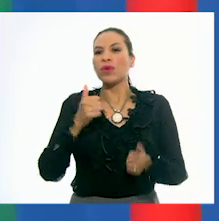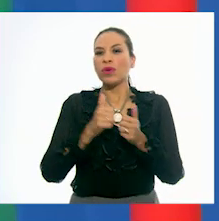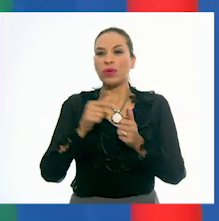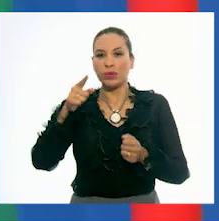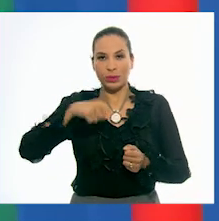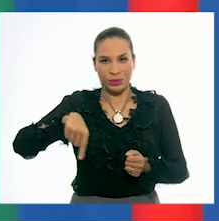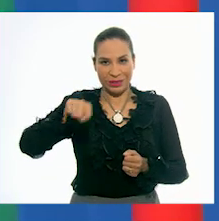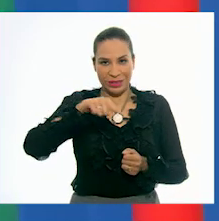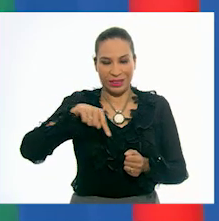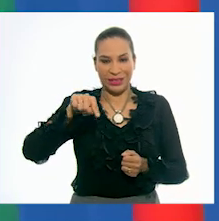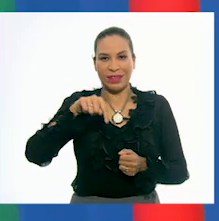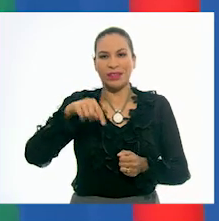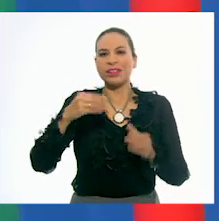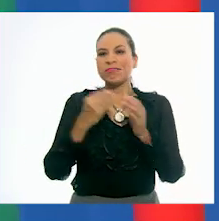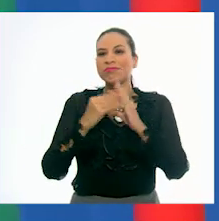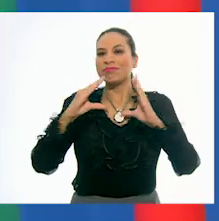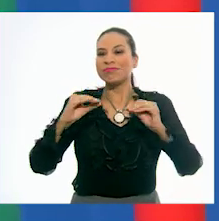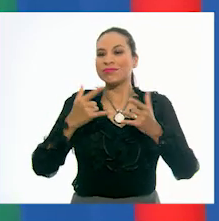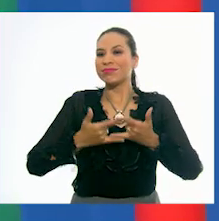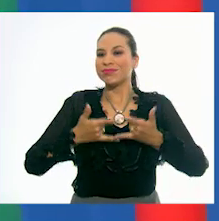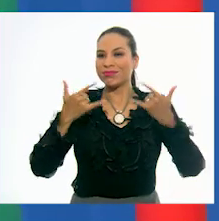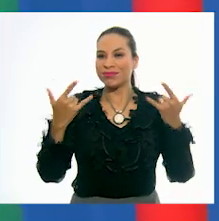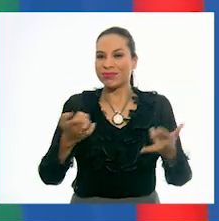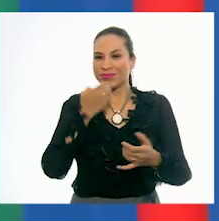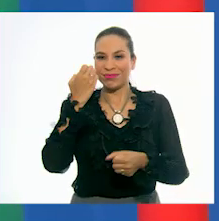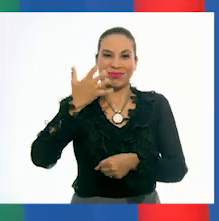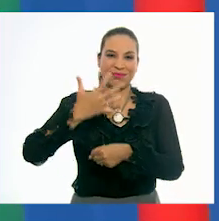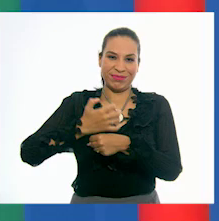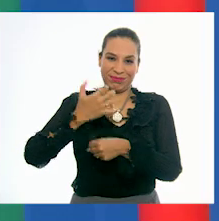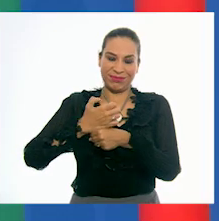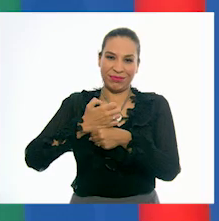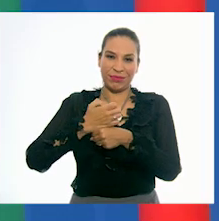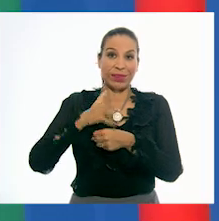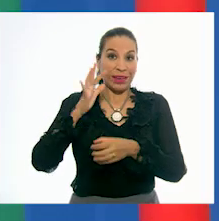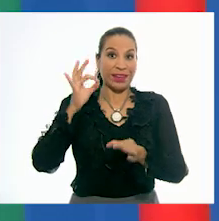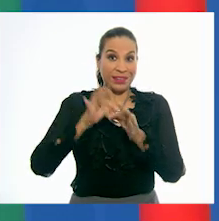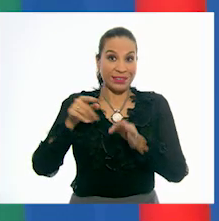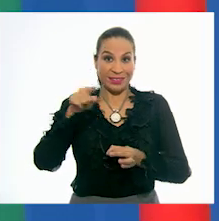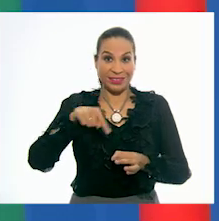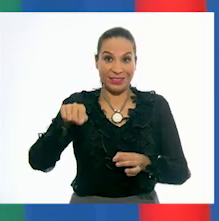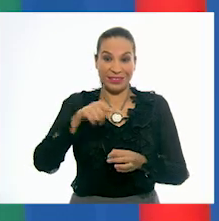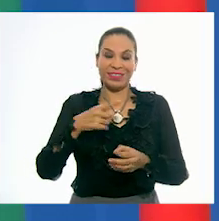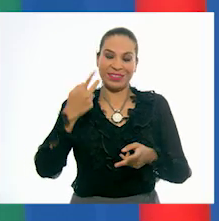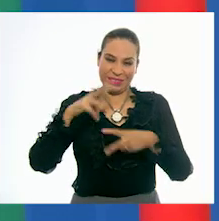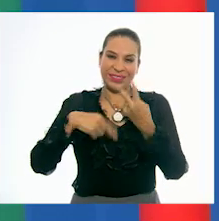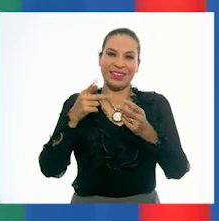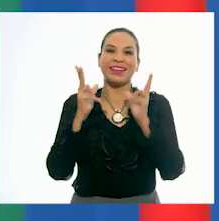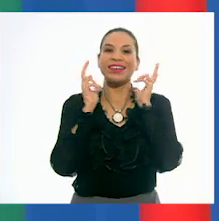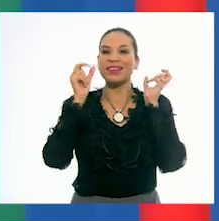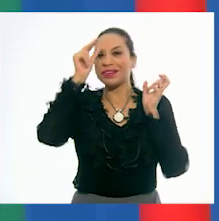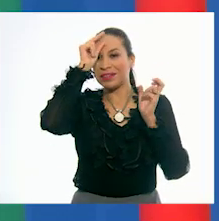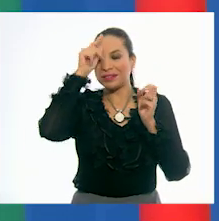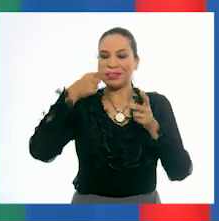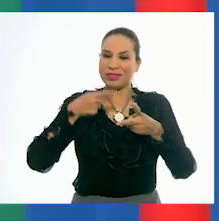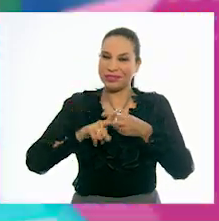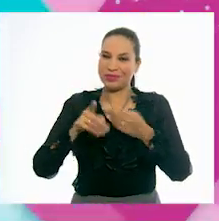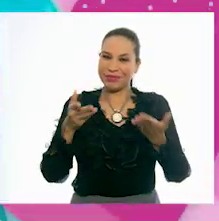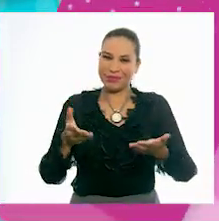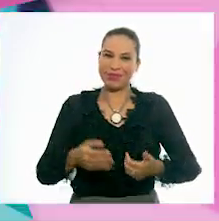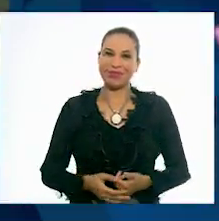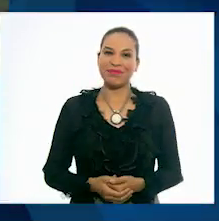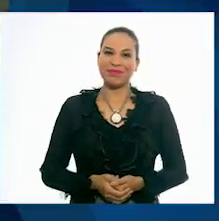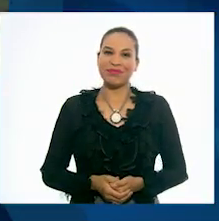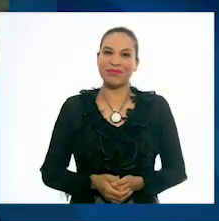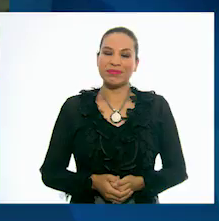estar con ustedes en esta clase de historia de quinto grado. ¿Ya están listos? Vamos con Ajo Listo y comenzamos.